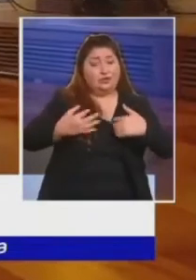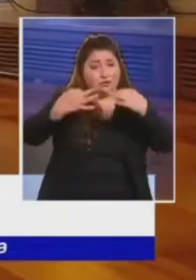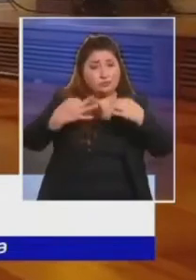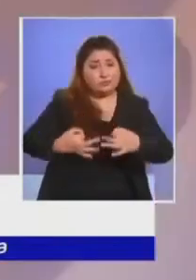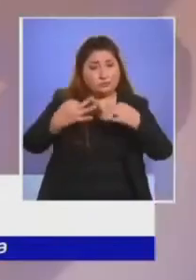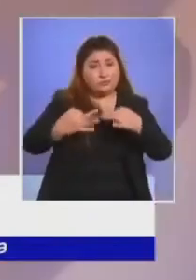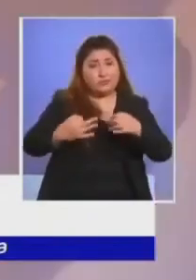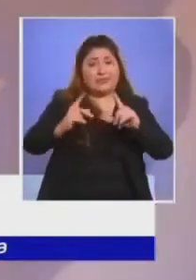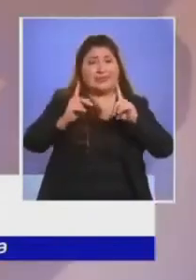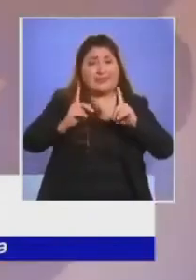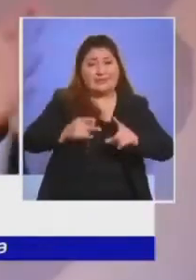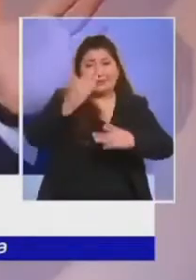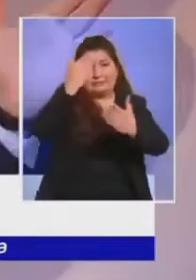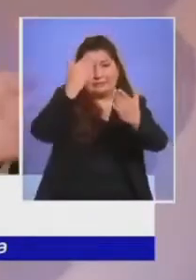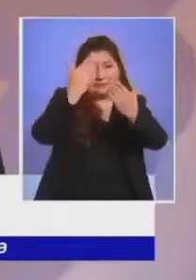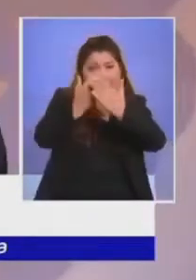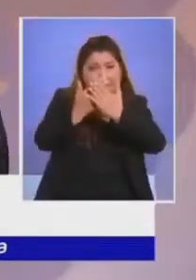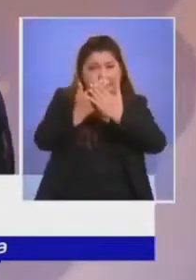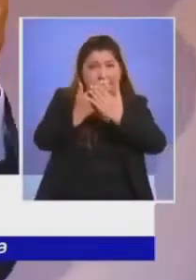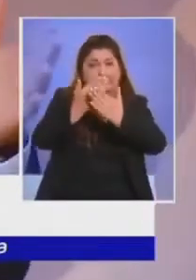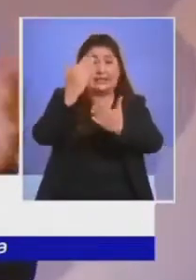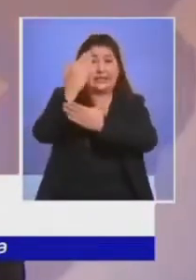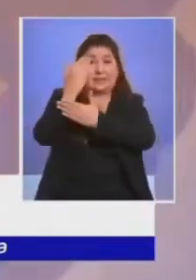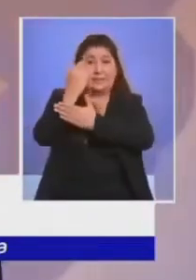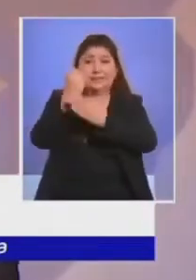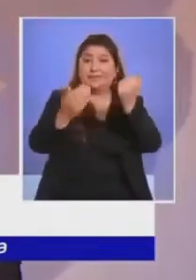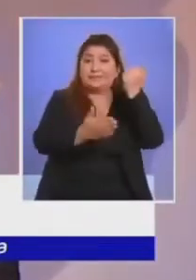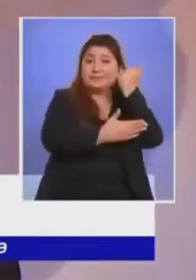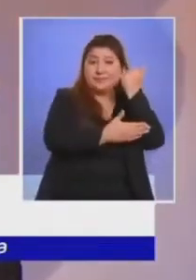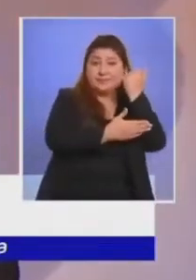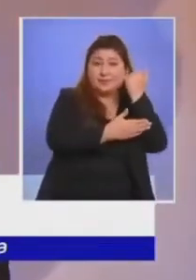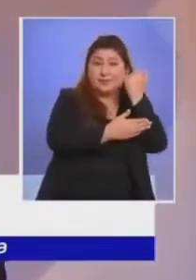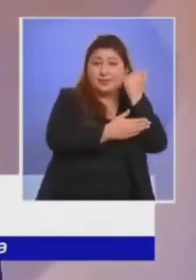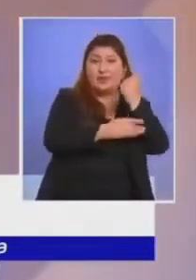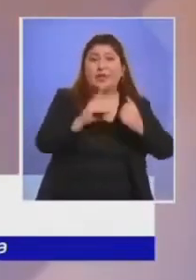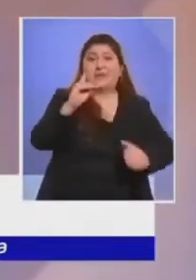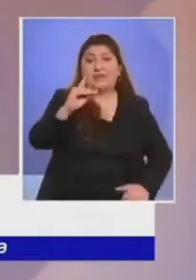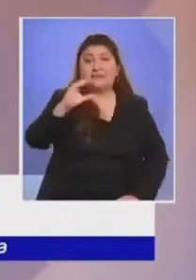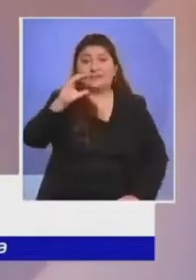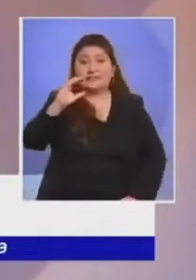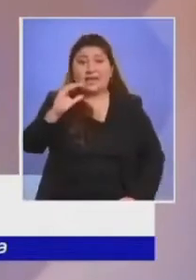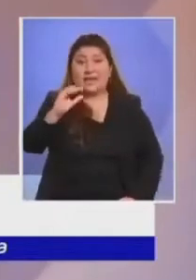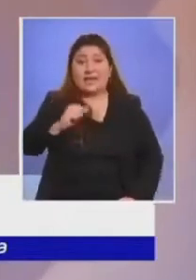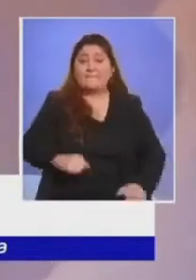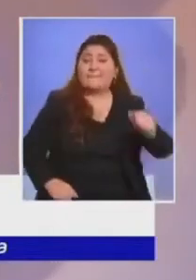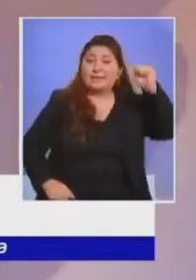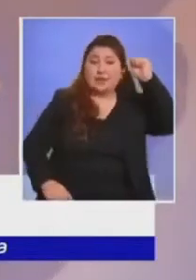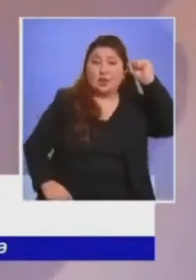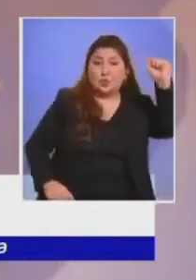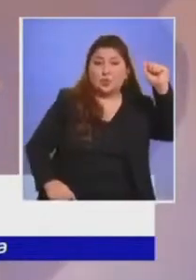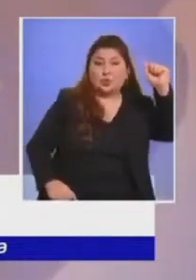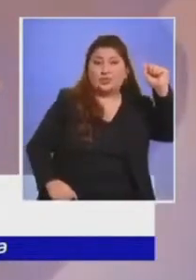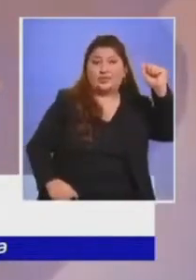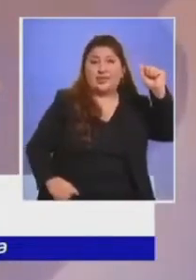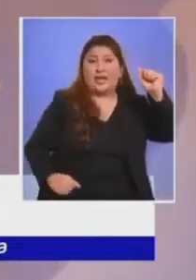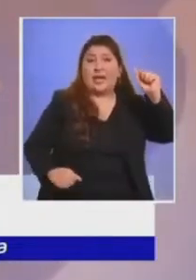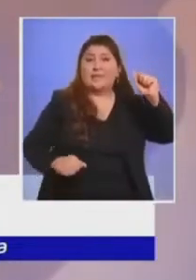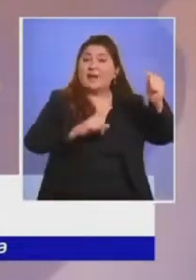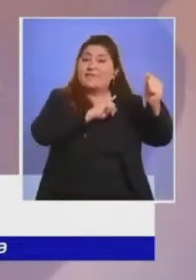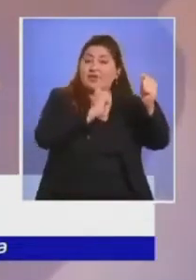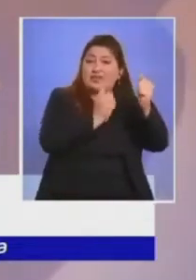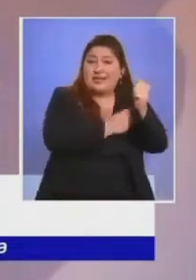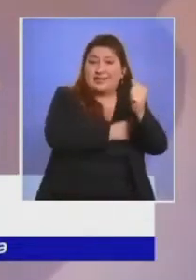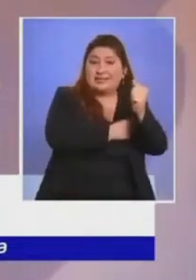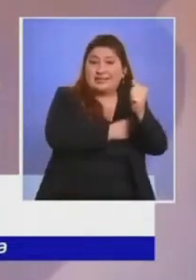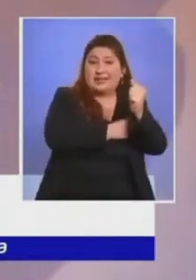frente común de derecha e izquierda lo más amplio posible con la democracia cristiana, con el Partido Comunista, con la ciudadanía, para fortalecer lo público, las